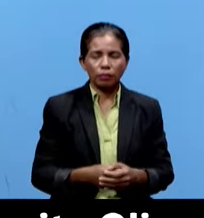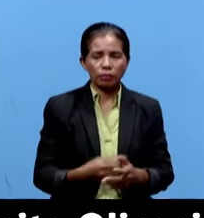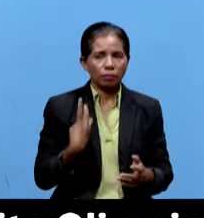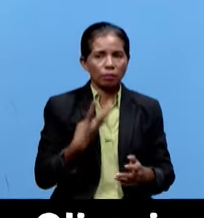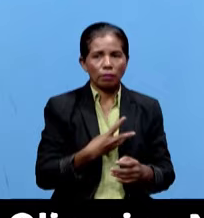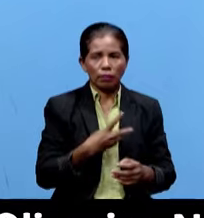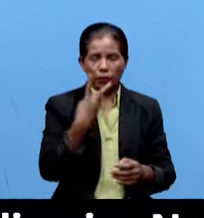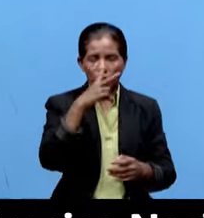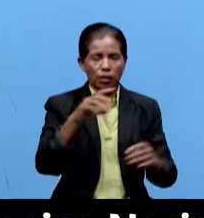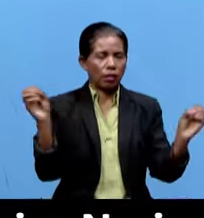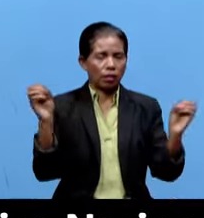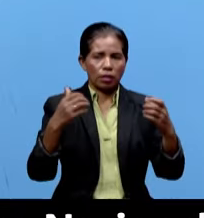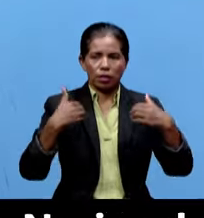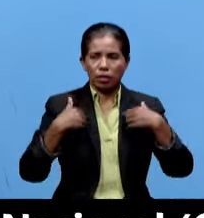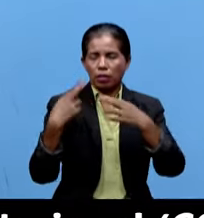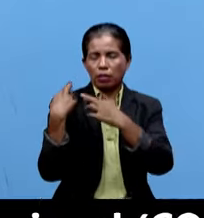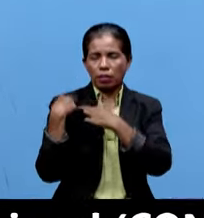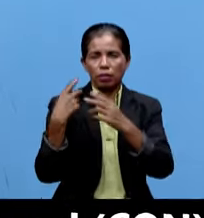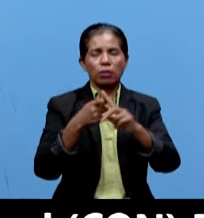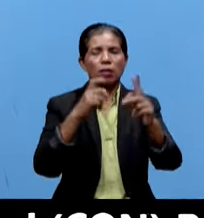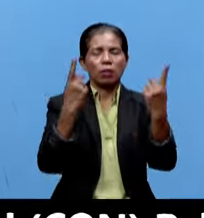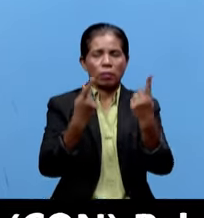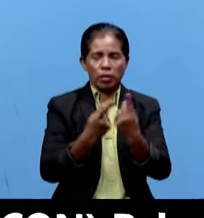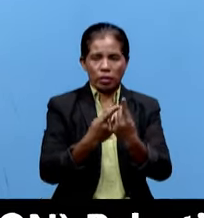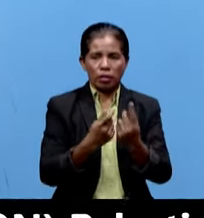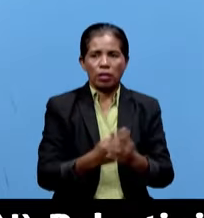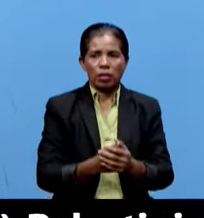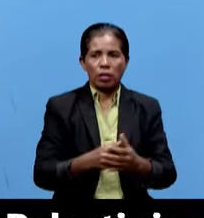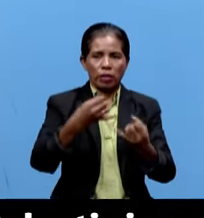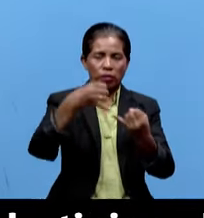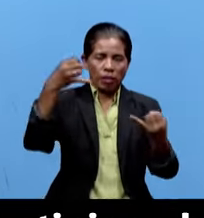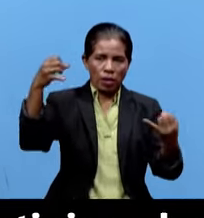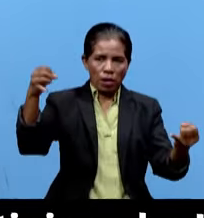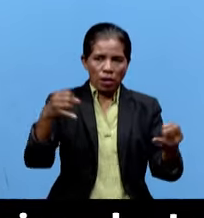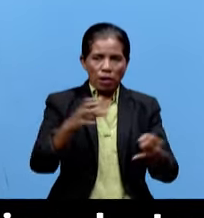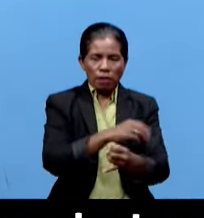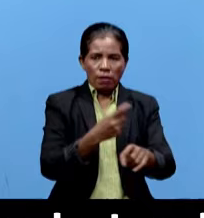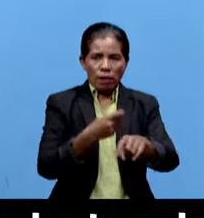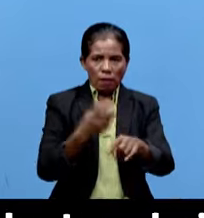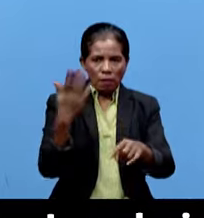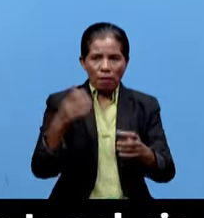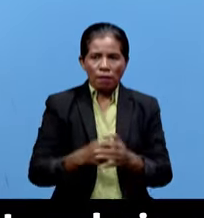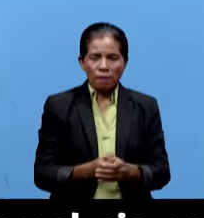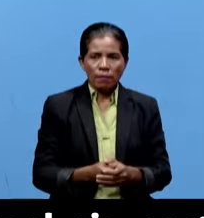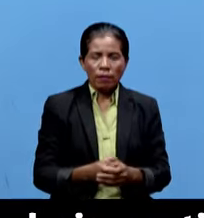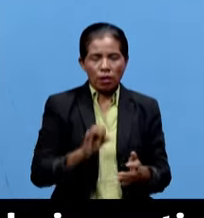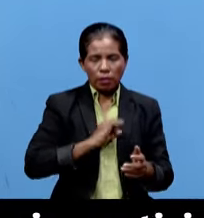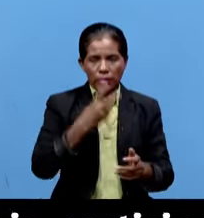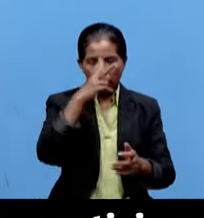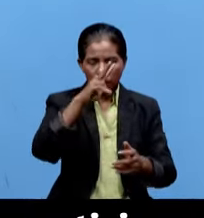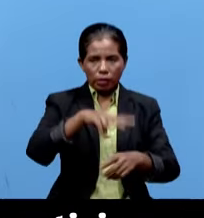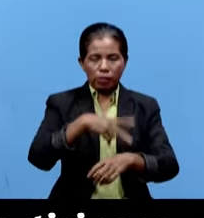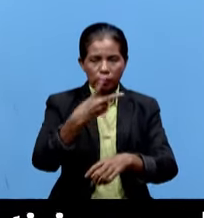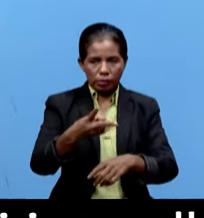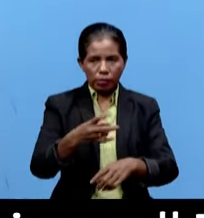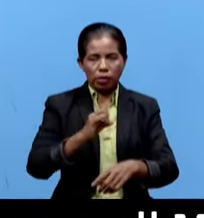que arbuati de nel la hija responsable de su compañía tu los fiu nebe ma tabel en avant pero los momento en avamos tabel hamos hare que era mun que de nebe